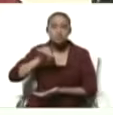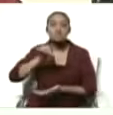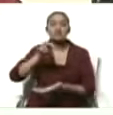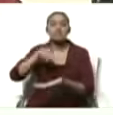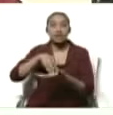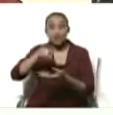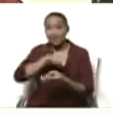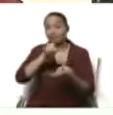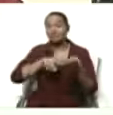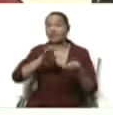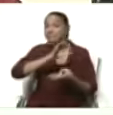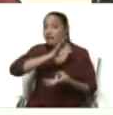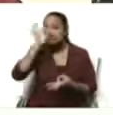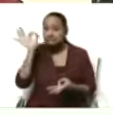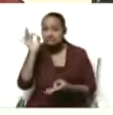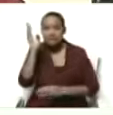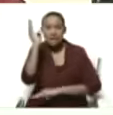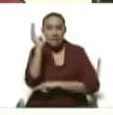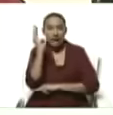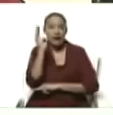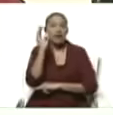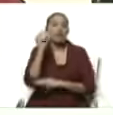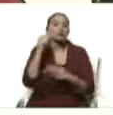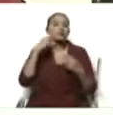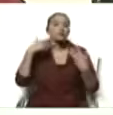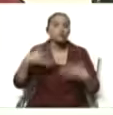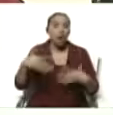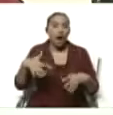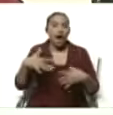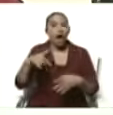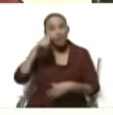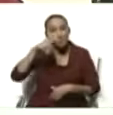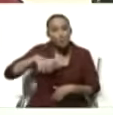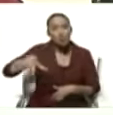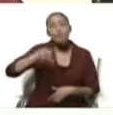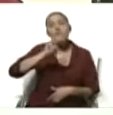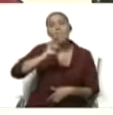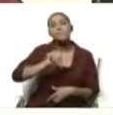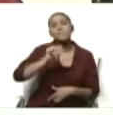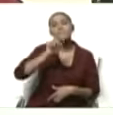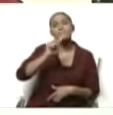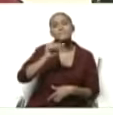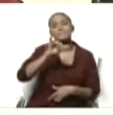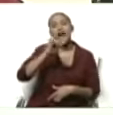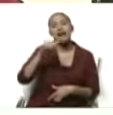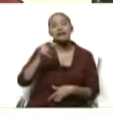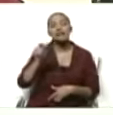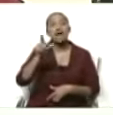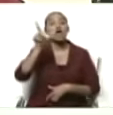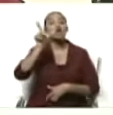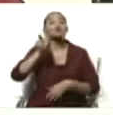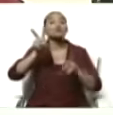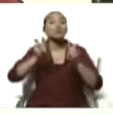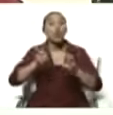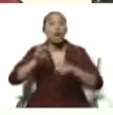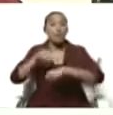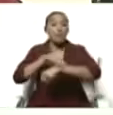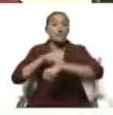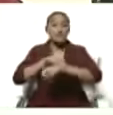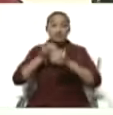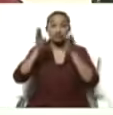Lara también una jornada ya desde el maal y se trajo Ángel Prado como nuevo ministro de las comunas